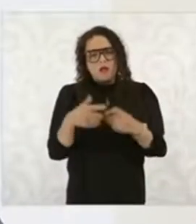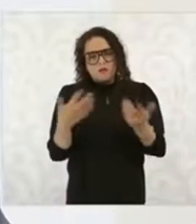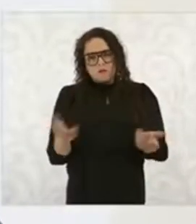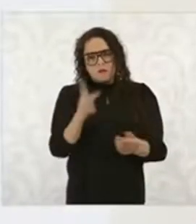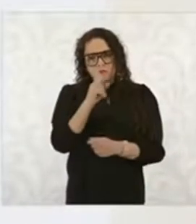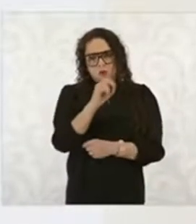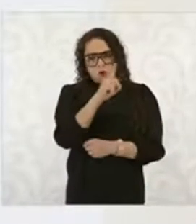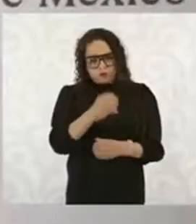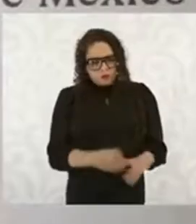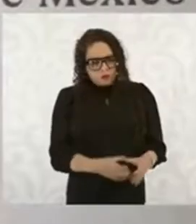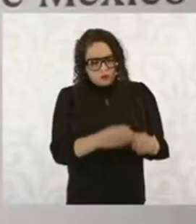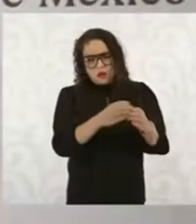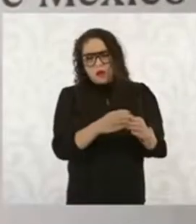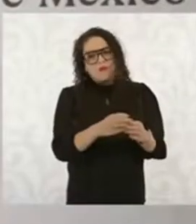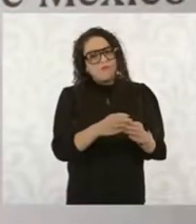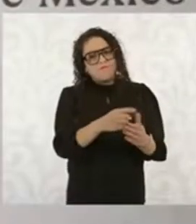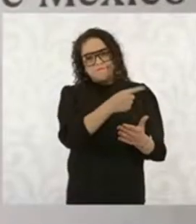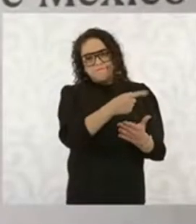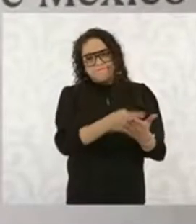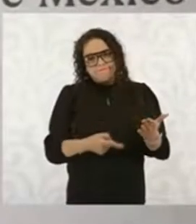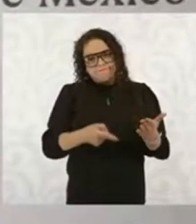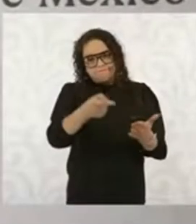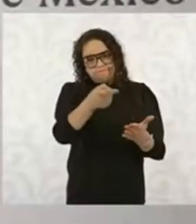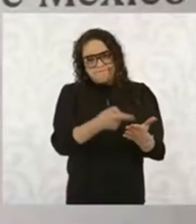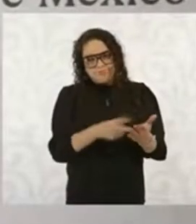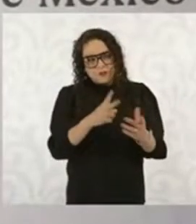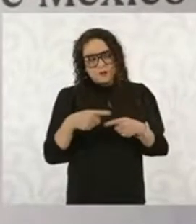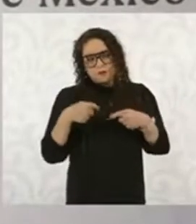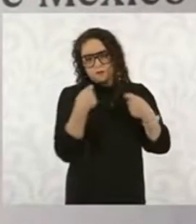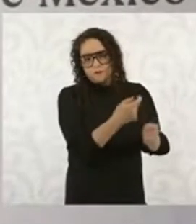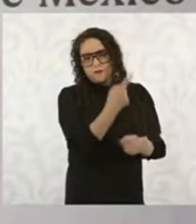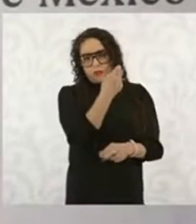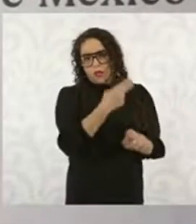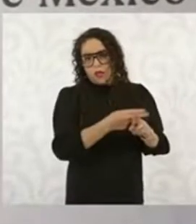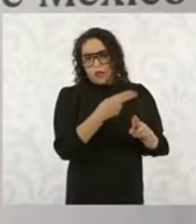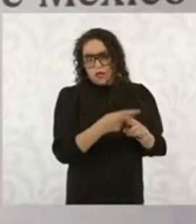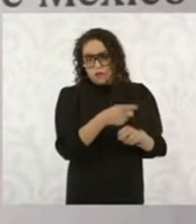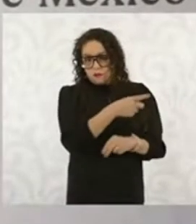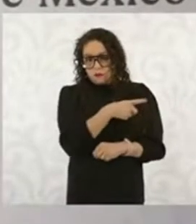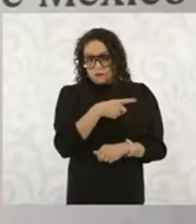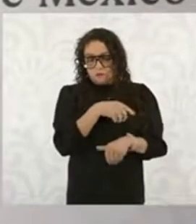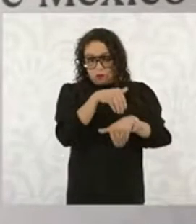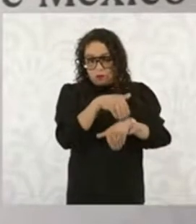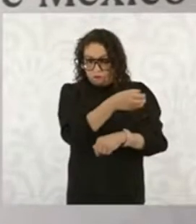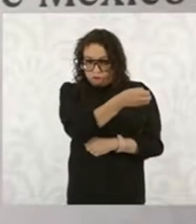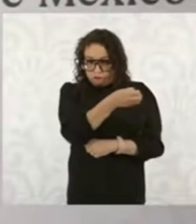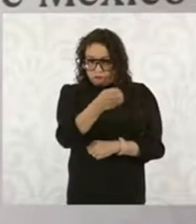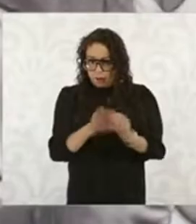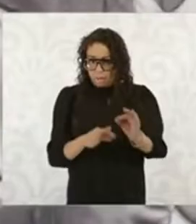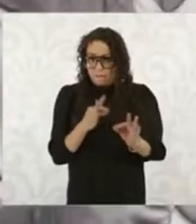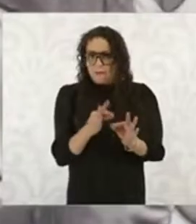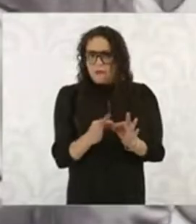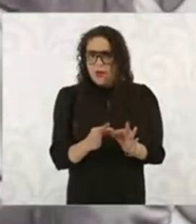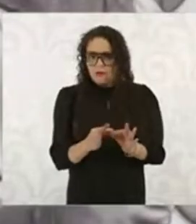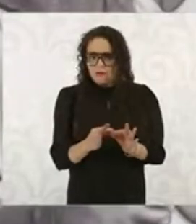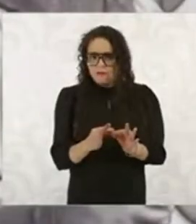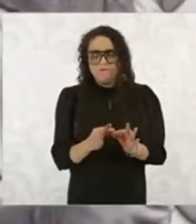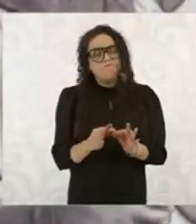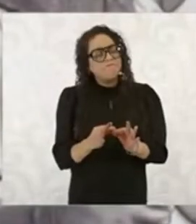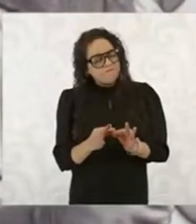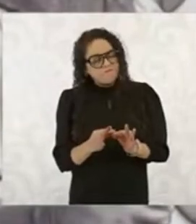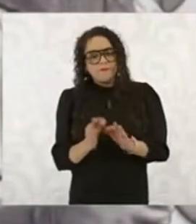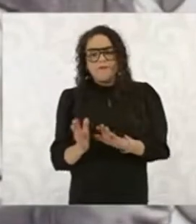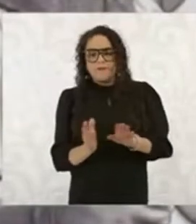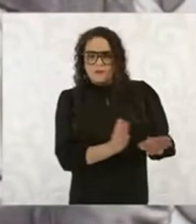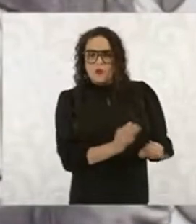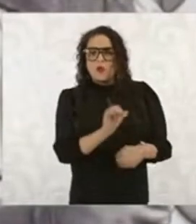pozos o el uso que se le esté dando hasta que no se pongan en orden. Pero hay otra parte que tiene que ver con